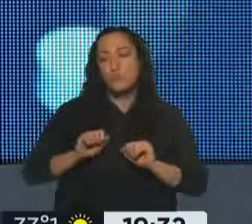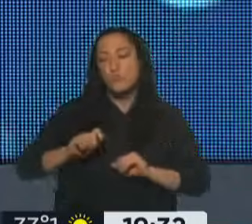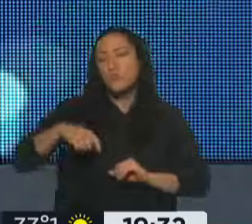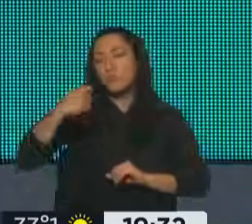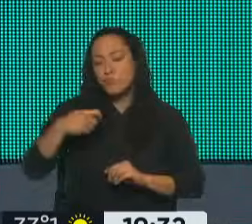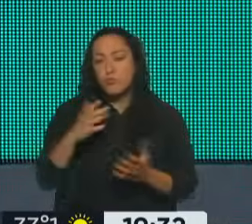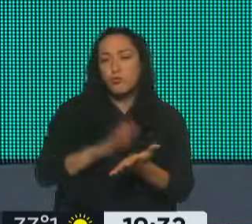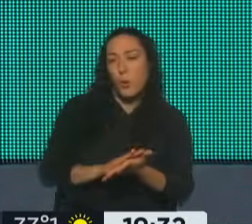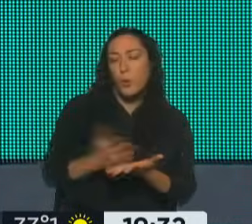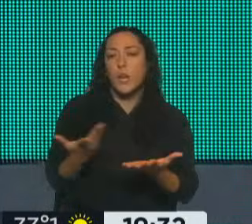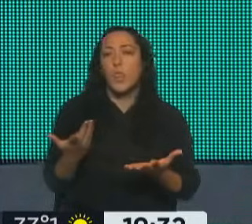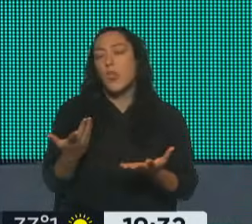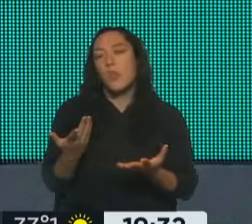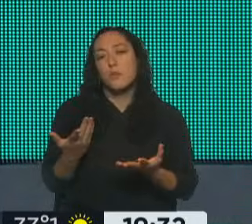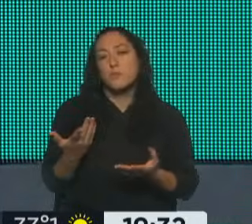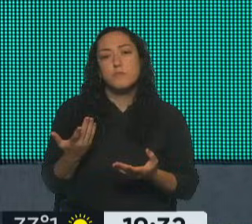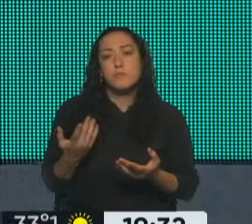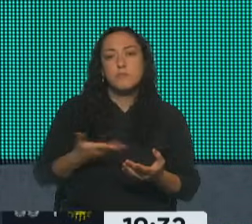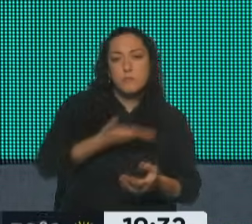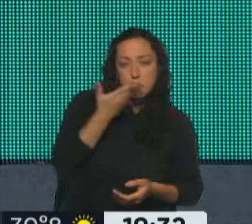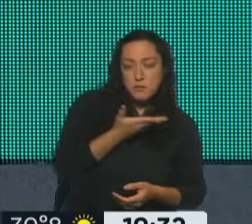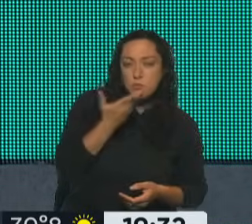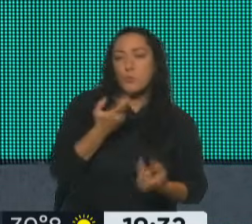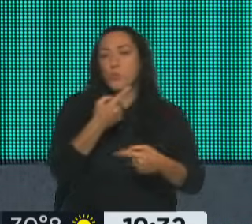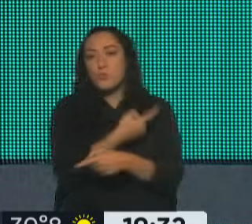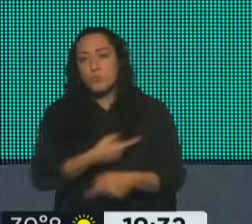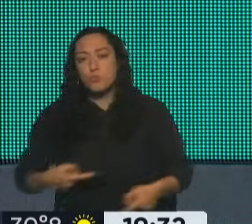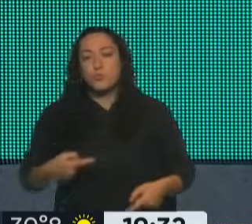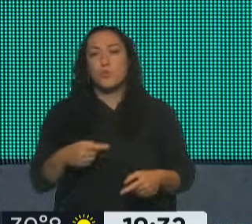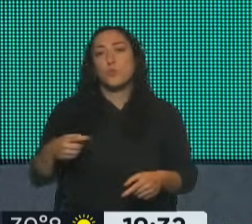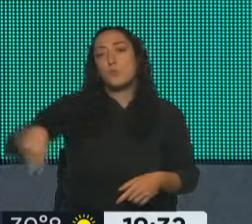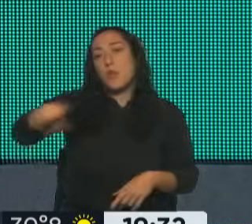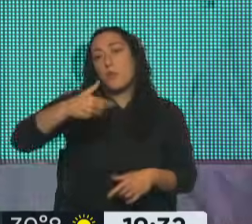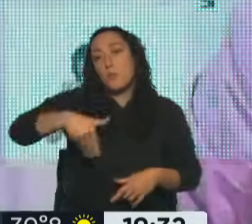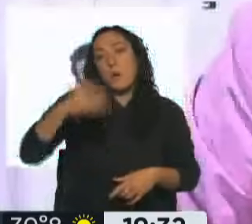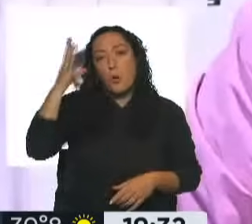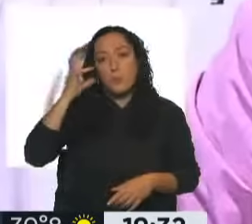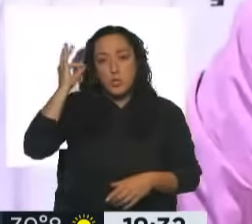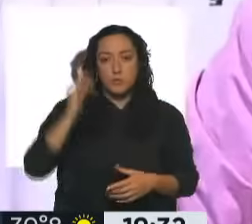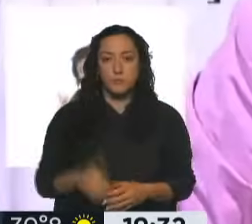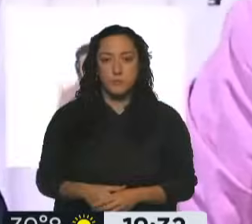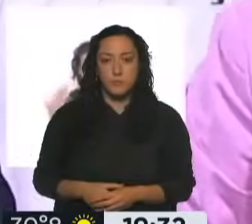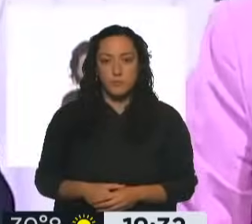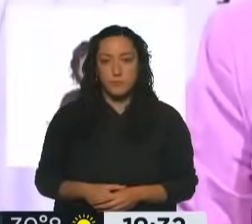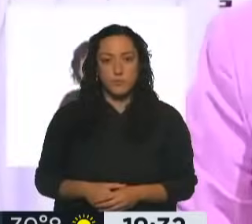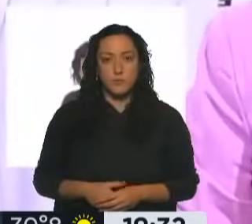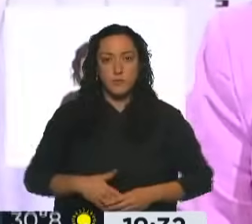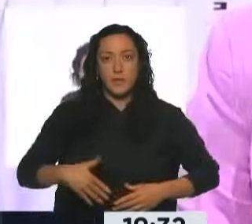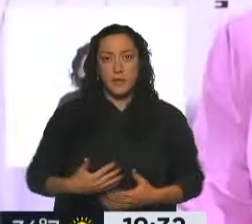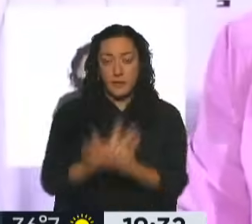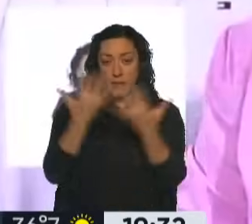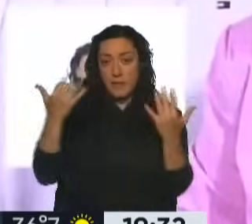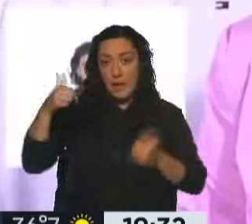con referencias, discursos y ustedes opinarán. Vamos. Esta jornada de